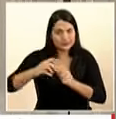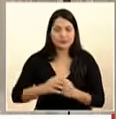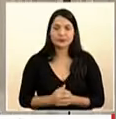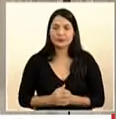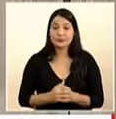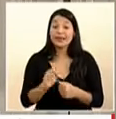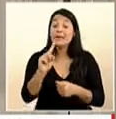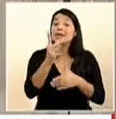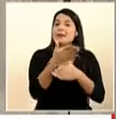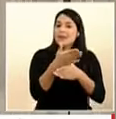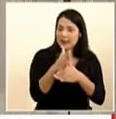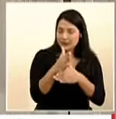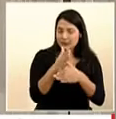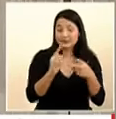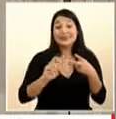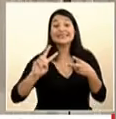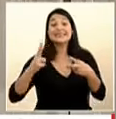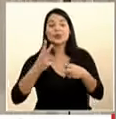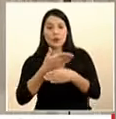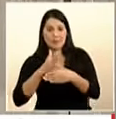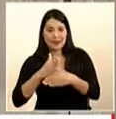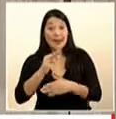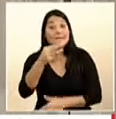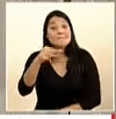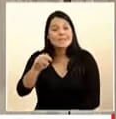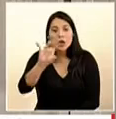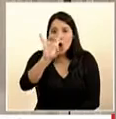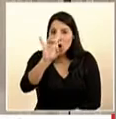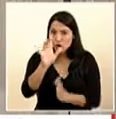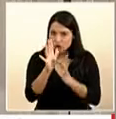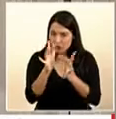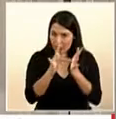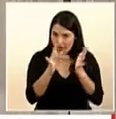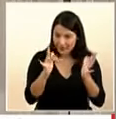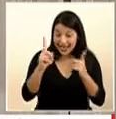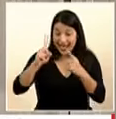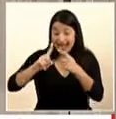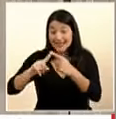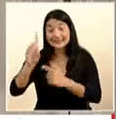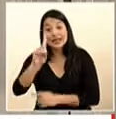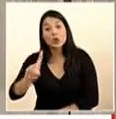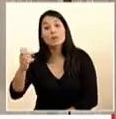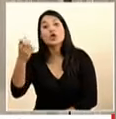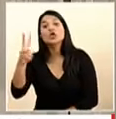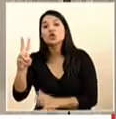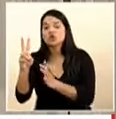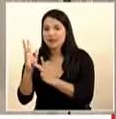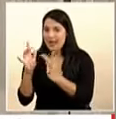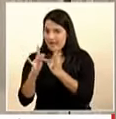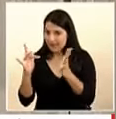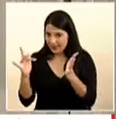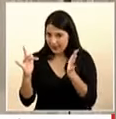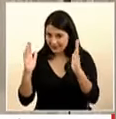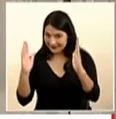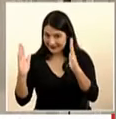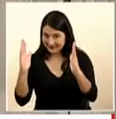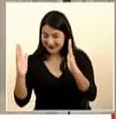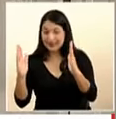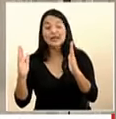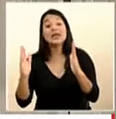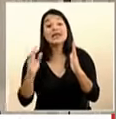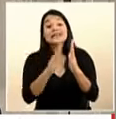del miércoles 8 de abril miércoles santo al domingo 12 de abril domingo santo por